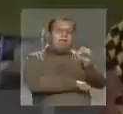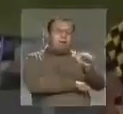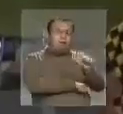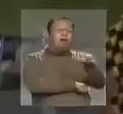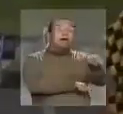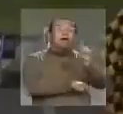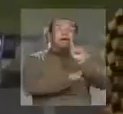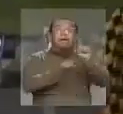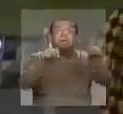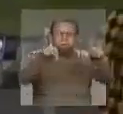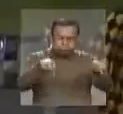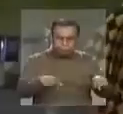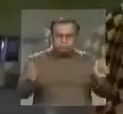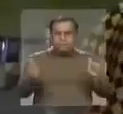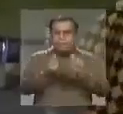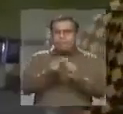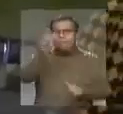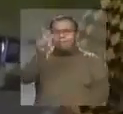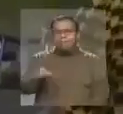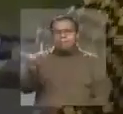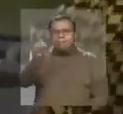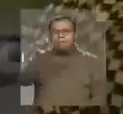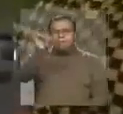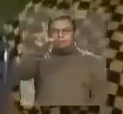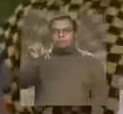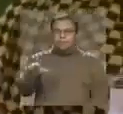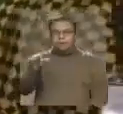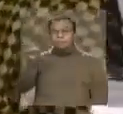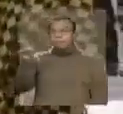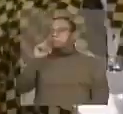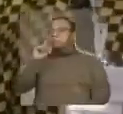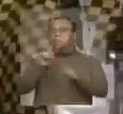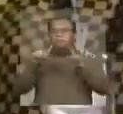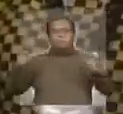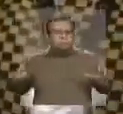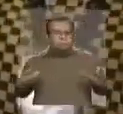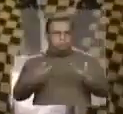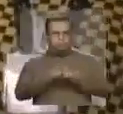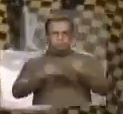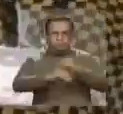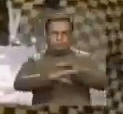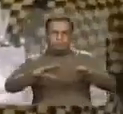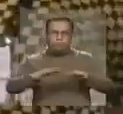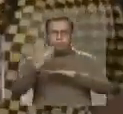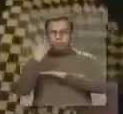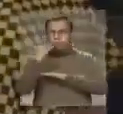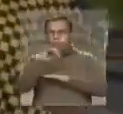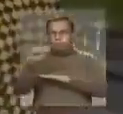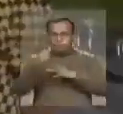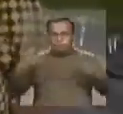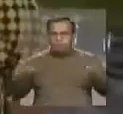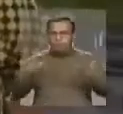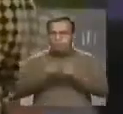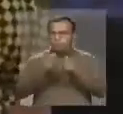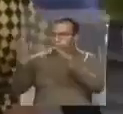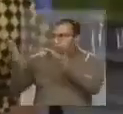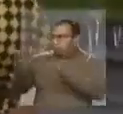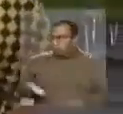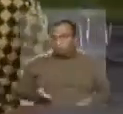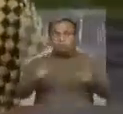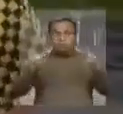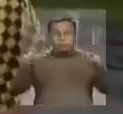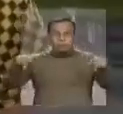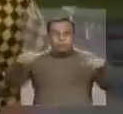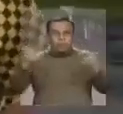Afro. Y yo estoy junto a Silvia Benner, ella es parte de la Red de Mujeres Raizales. Silvia,